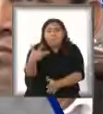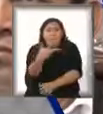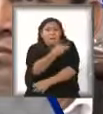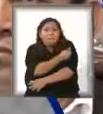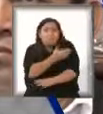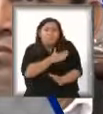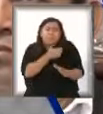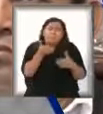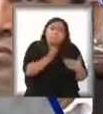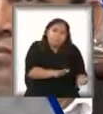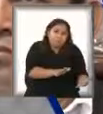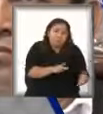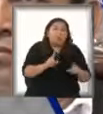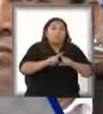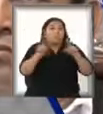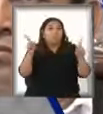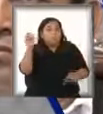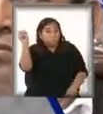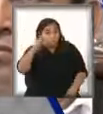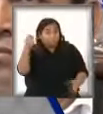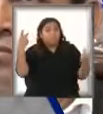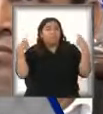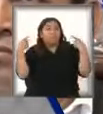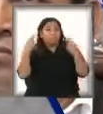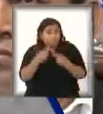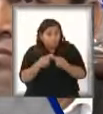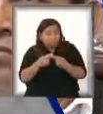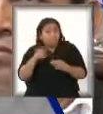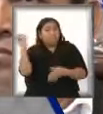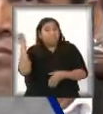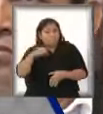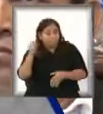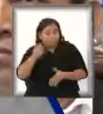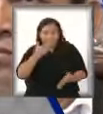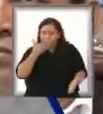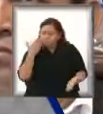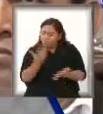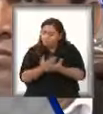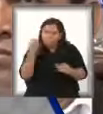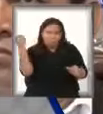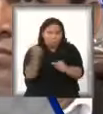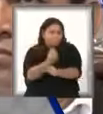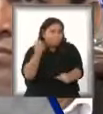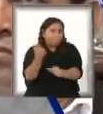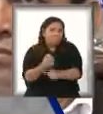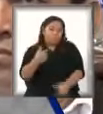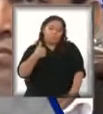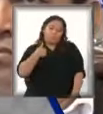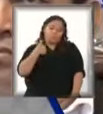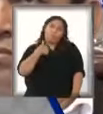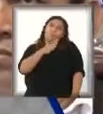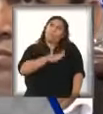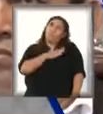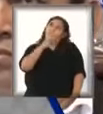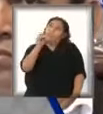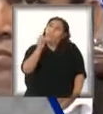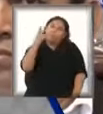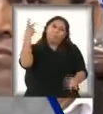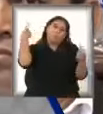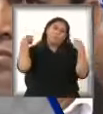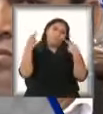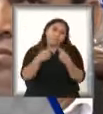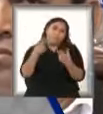muriendo en un hacendado. Pero sí, los maestros, bueno yo como soy nieto de maestra, hijo de maestra, esposo de maestra,